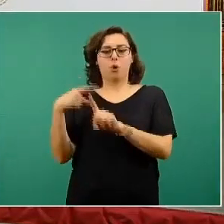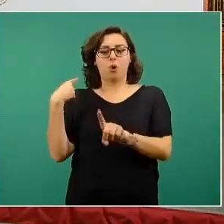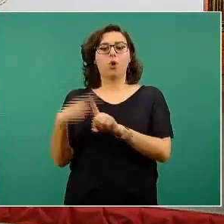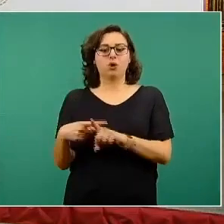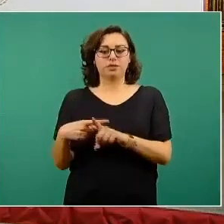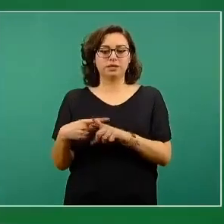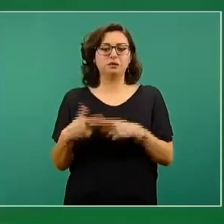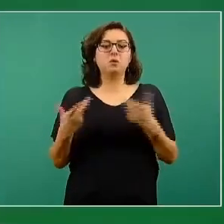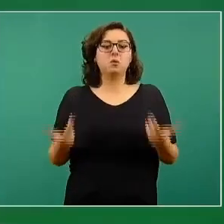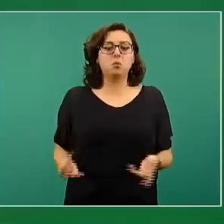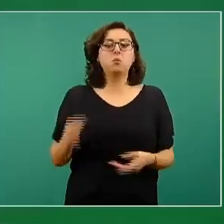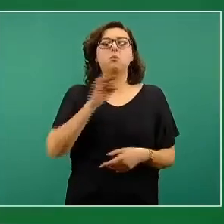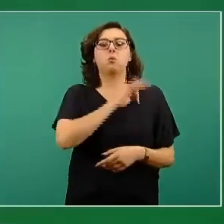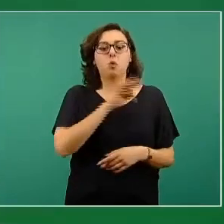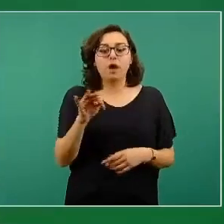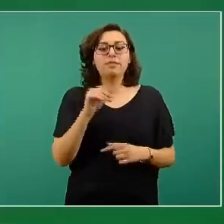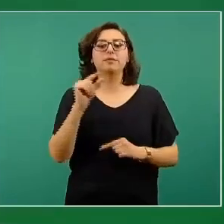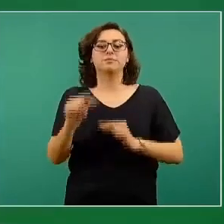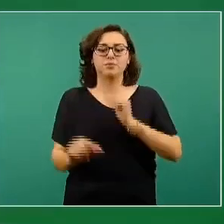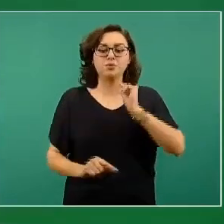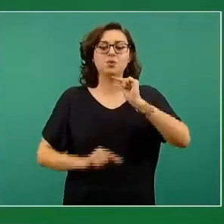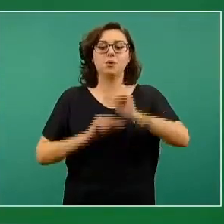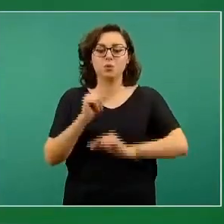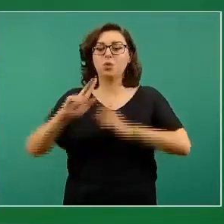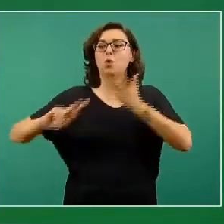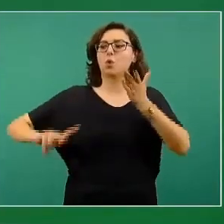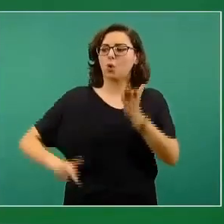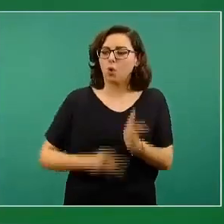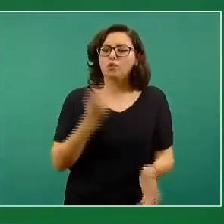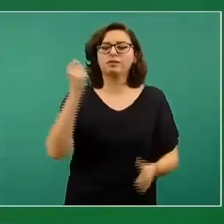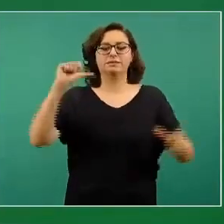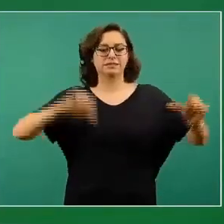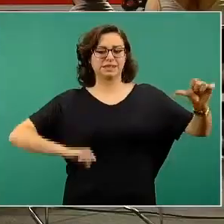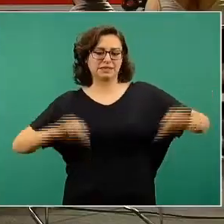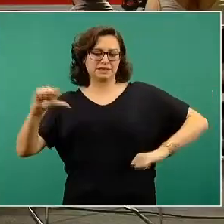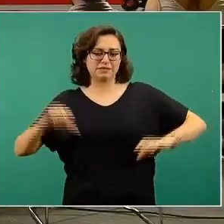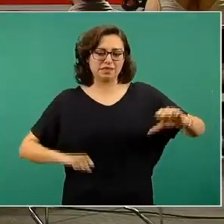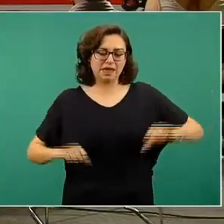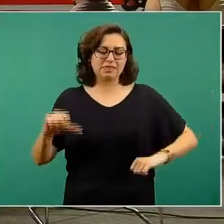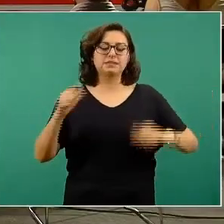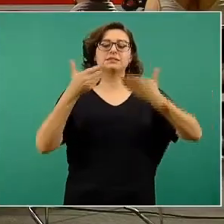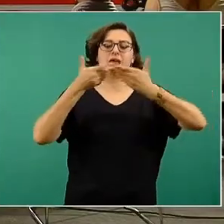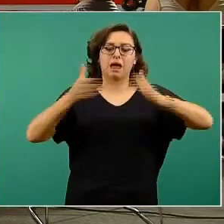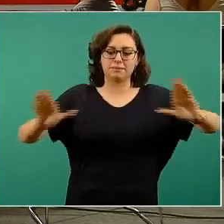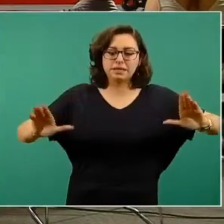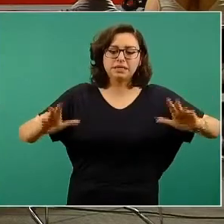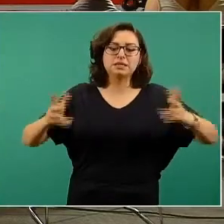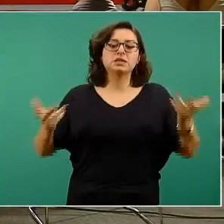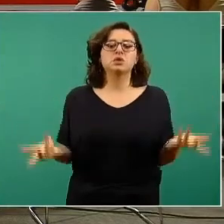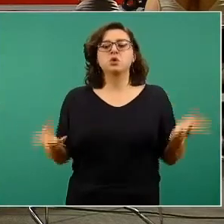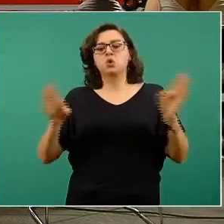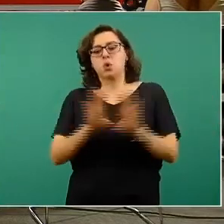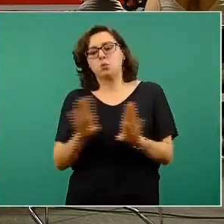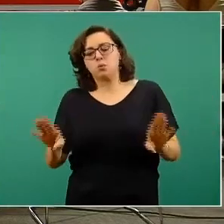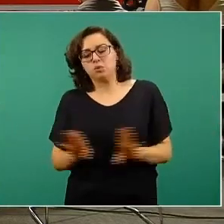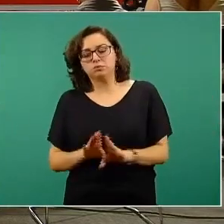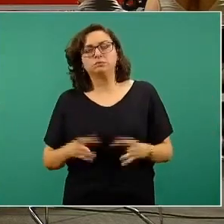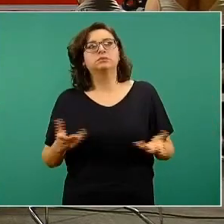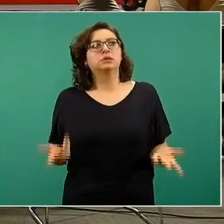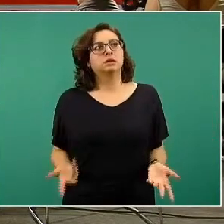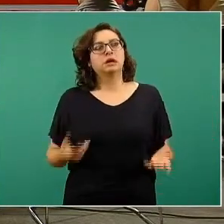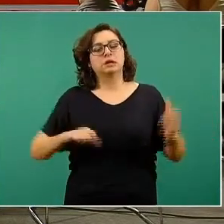la normalización, la recuperación de actividades públicas, en particular aquellas que están vinculadas a